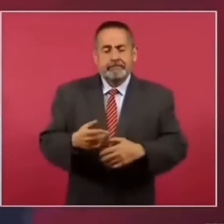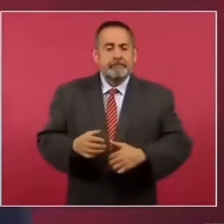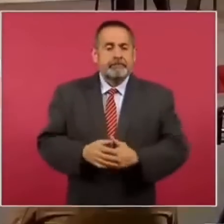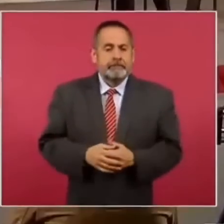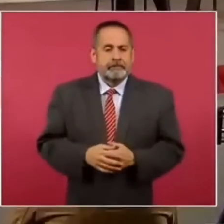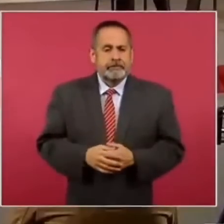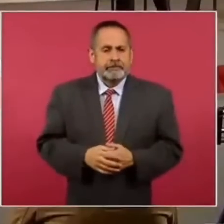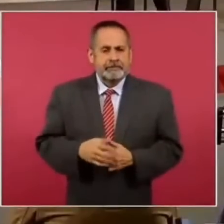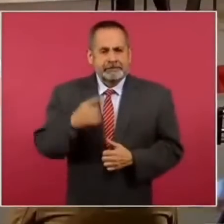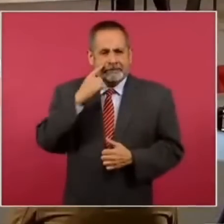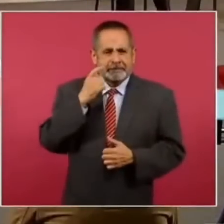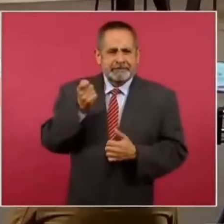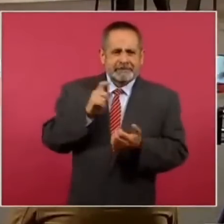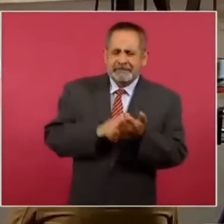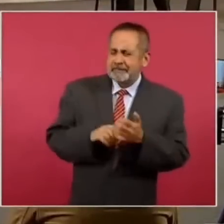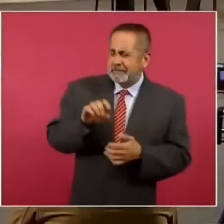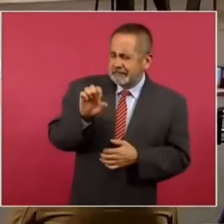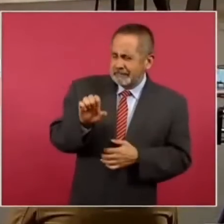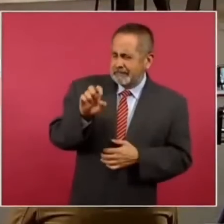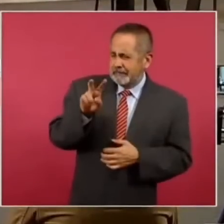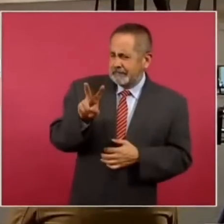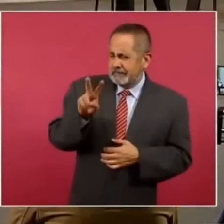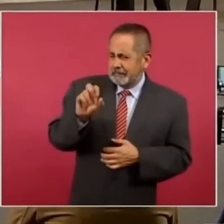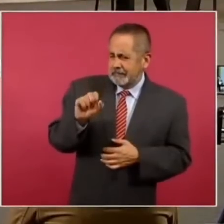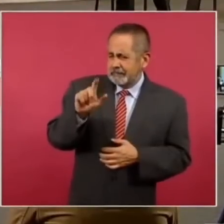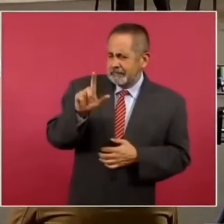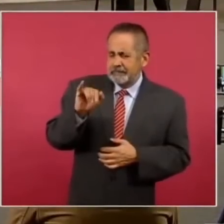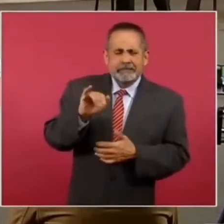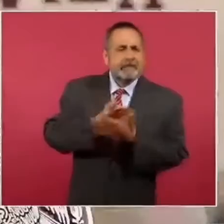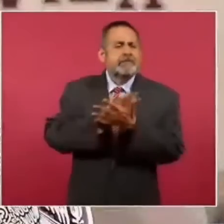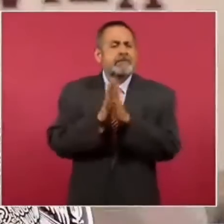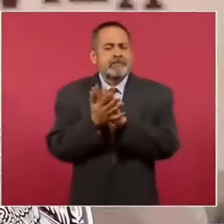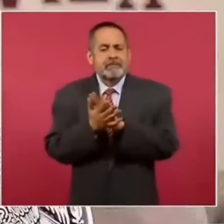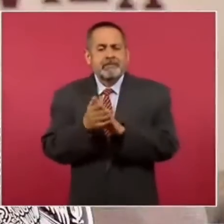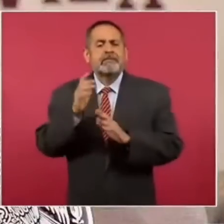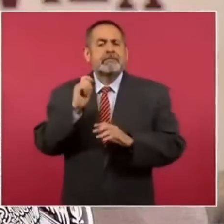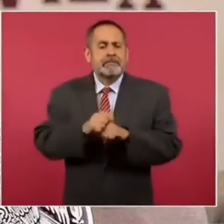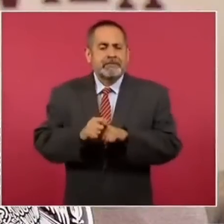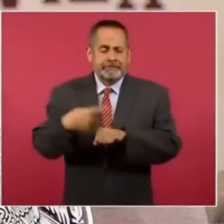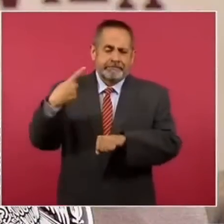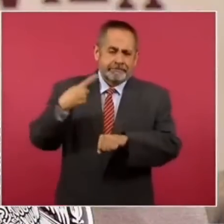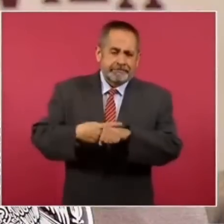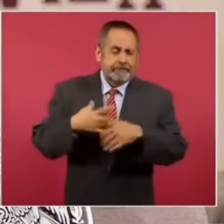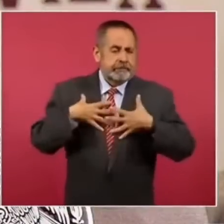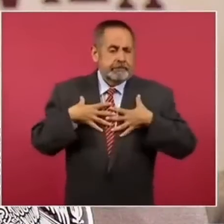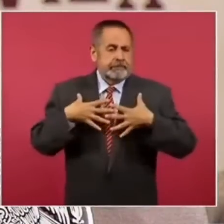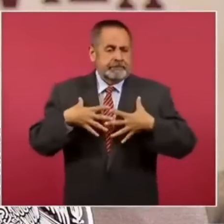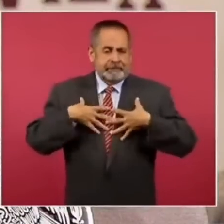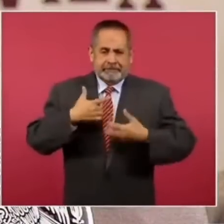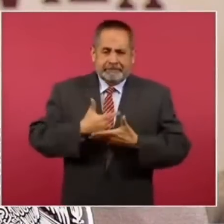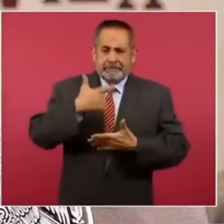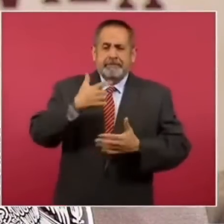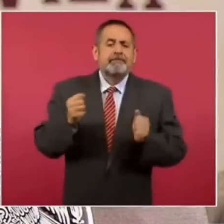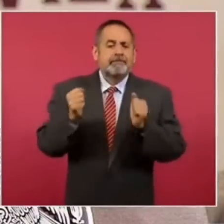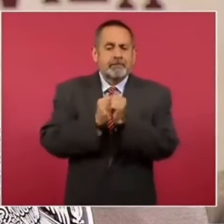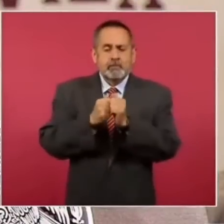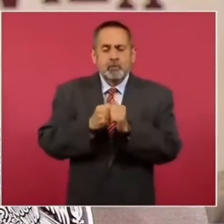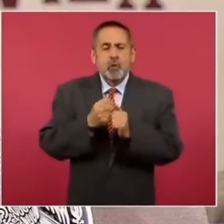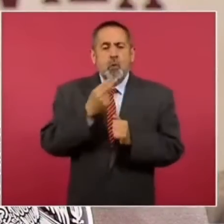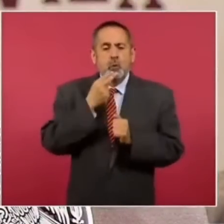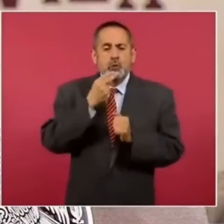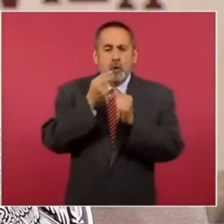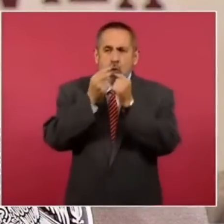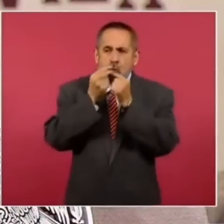de EVALI. EVALI son las siglas en inglés de lo que se podría traducir como lesión pulmonar aguda asociada al uso de vapeo o